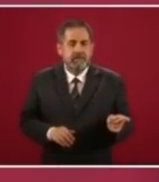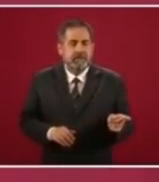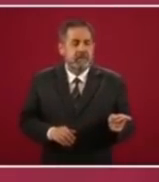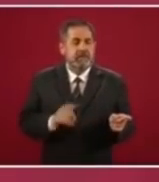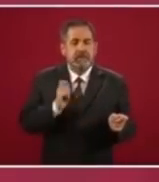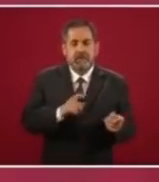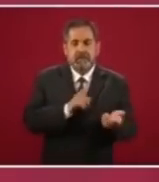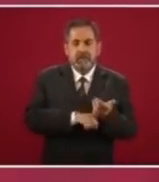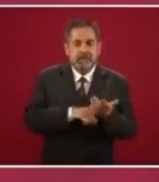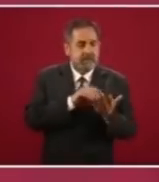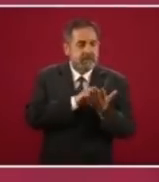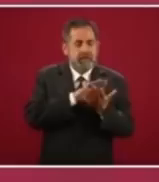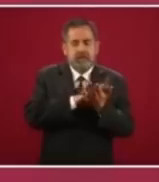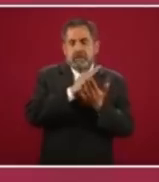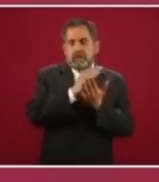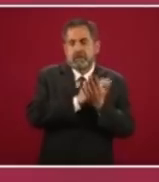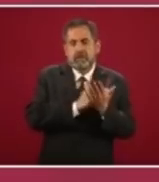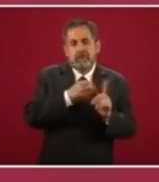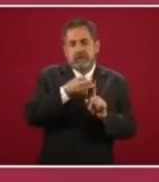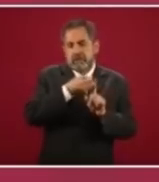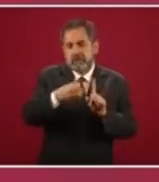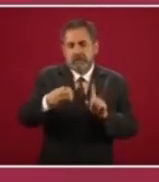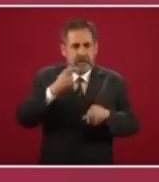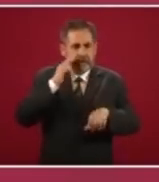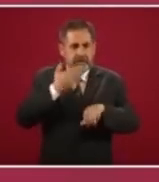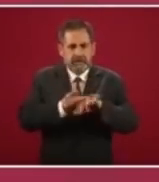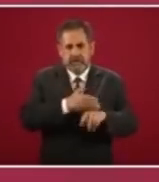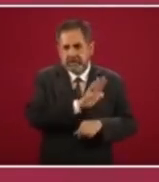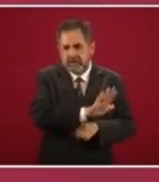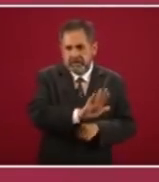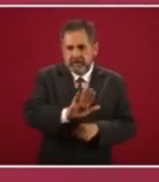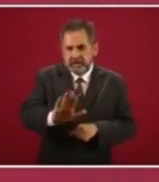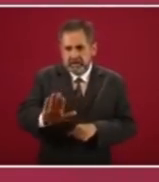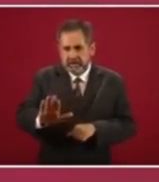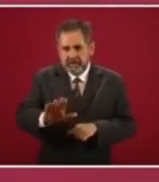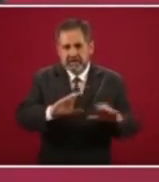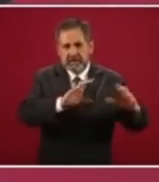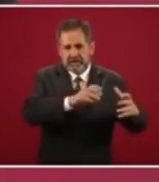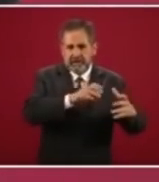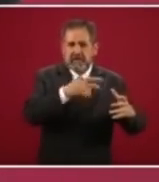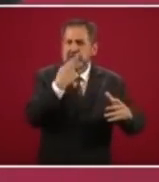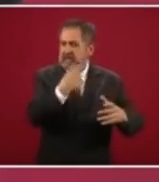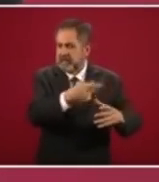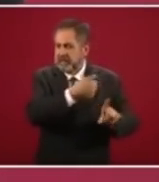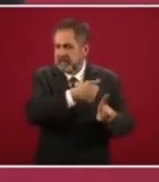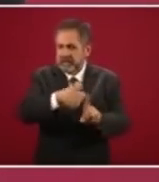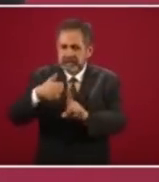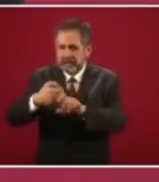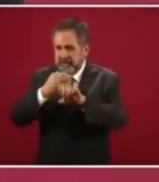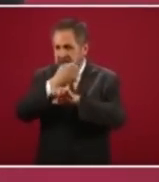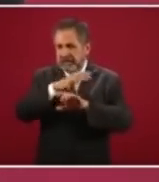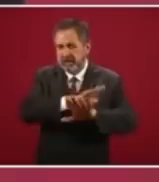que regirse por los poderes